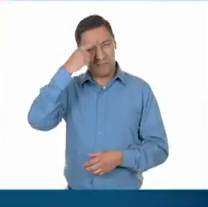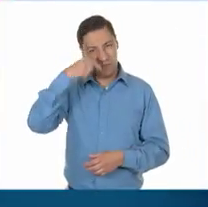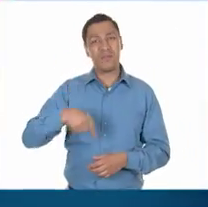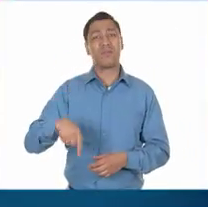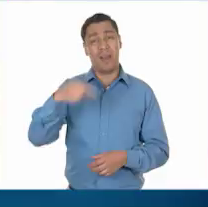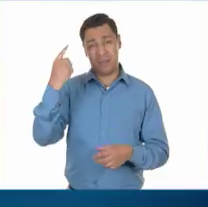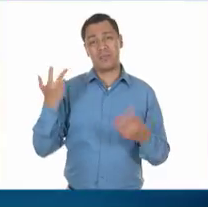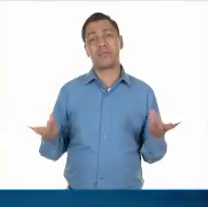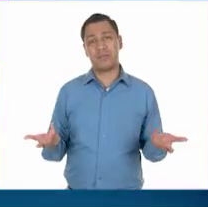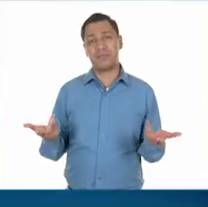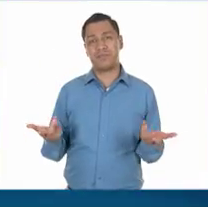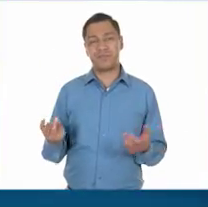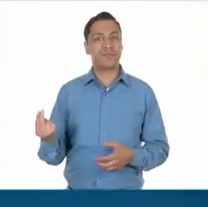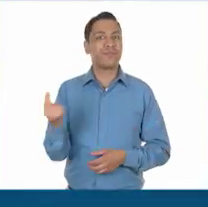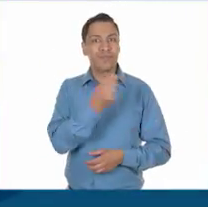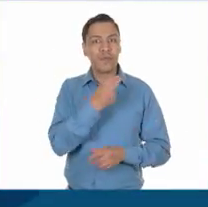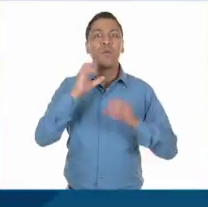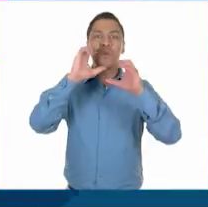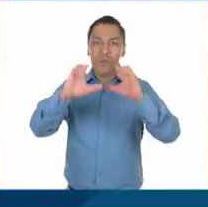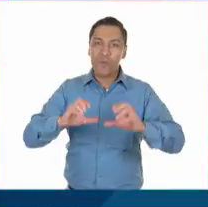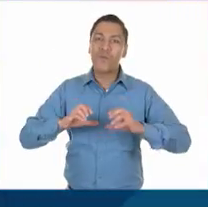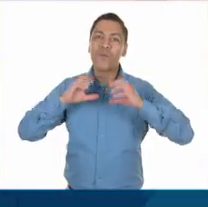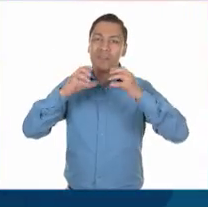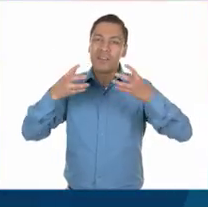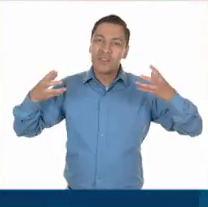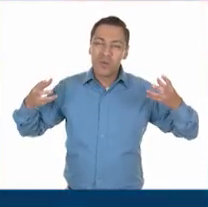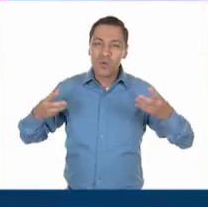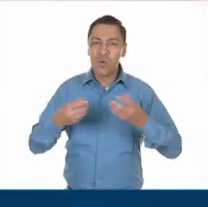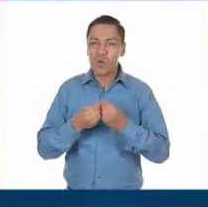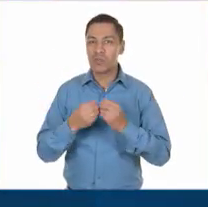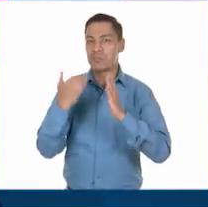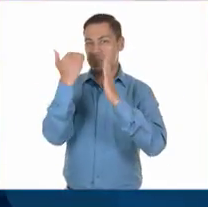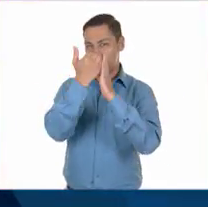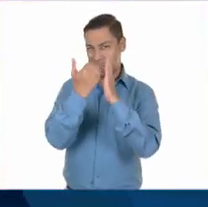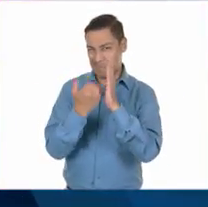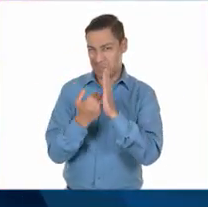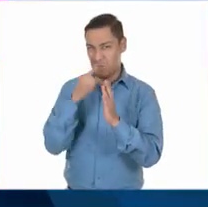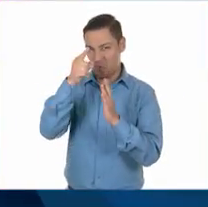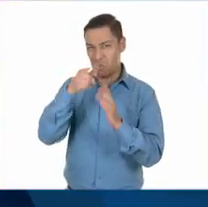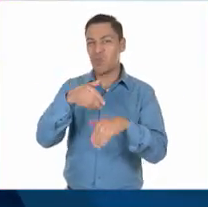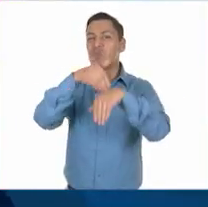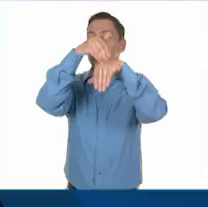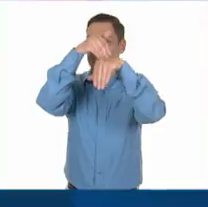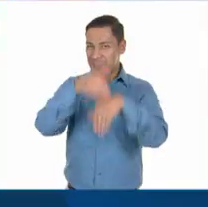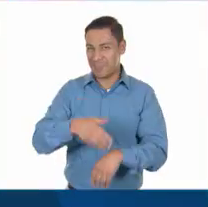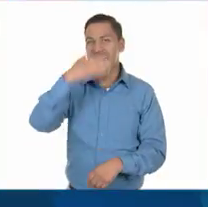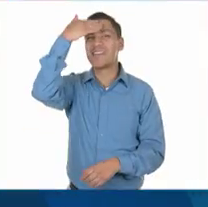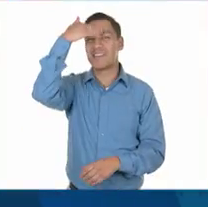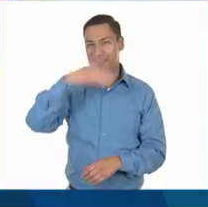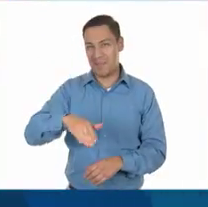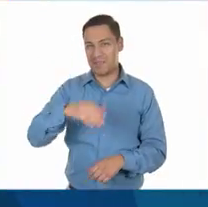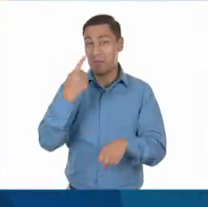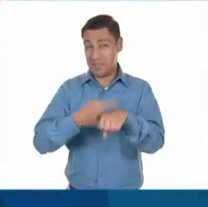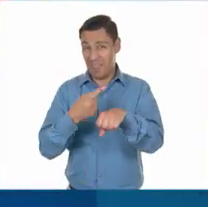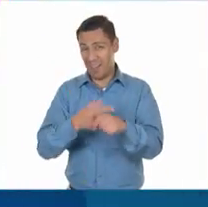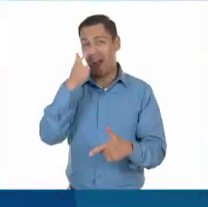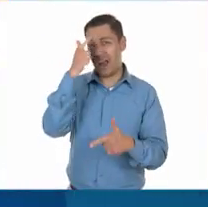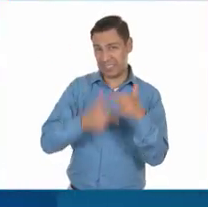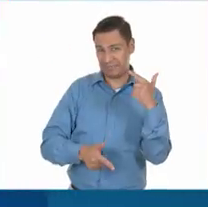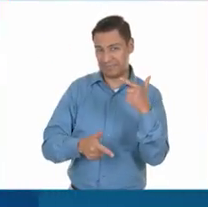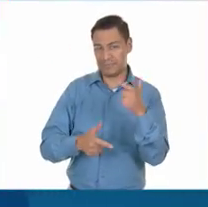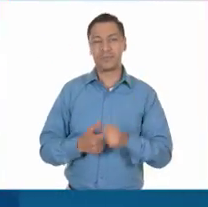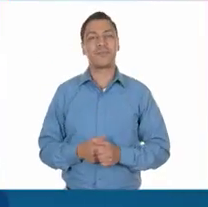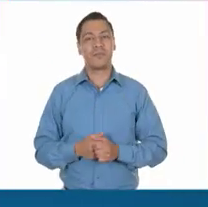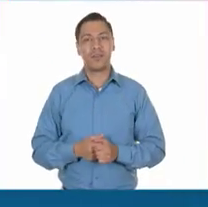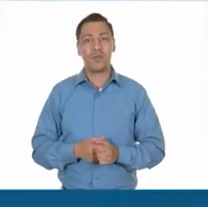personas. Por eso hay que continuar cuidándonos siguiendo las buenas prácticas que ya todos conocemos para evitar contagiarnos.